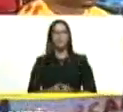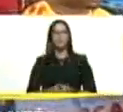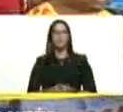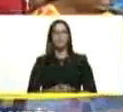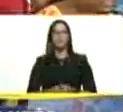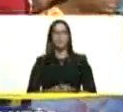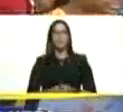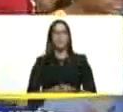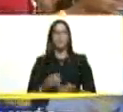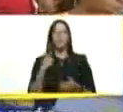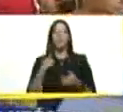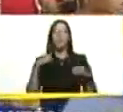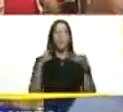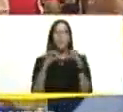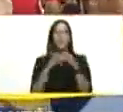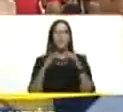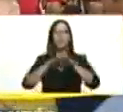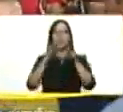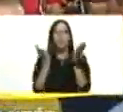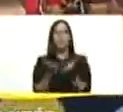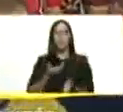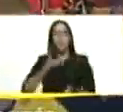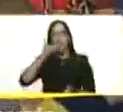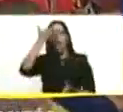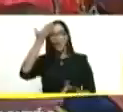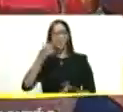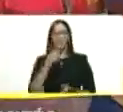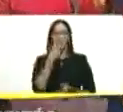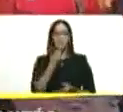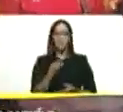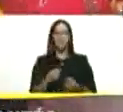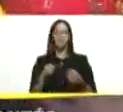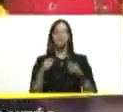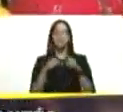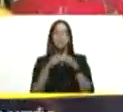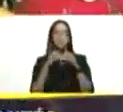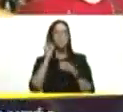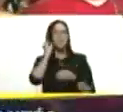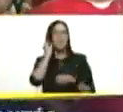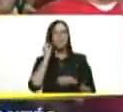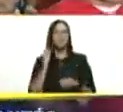Un gran compañero del mundo árabe nos visita y una compañera.